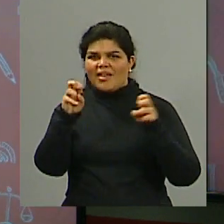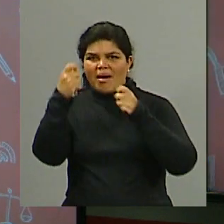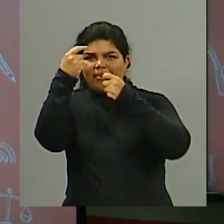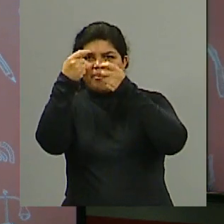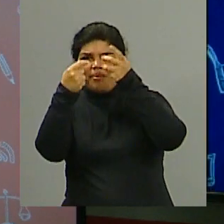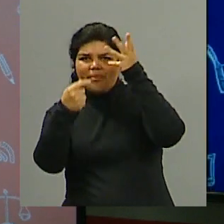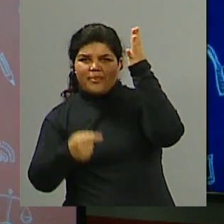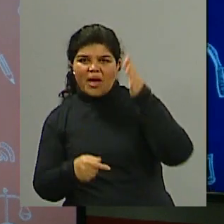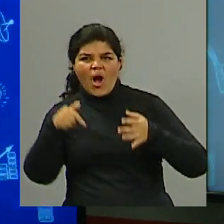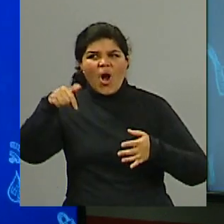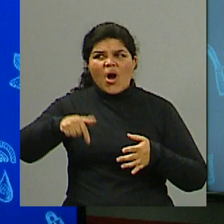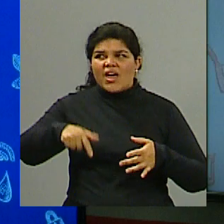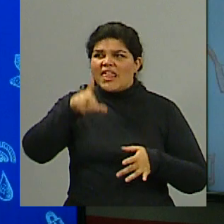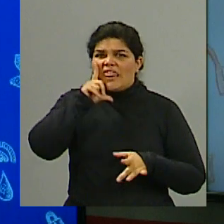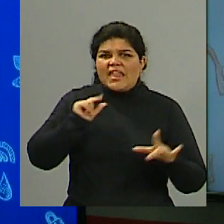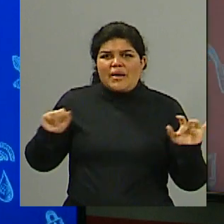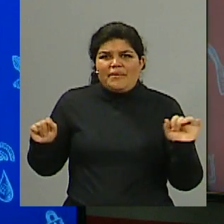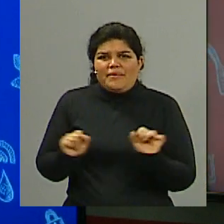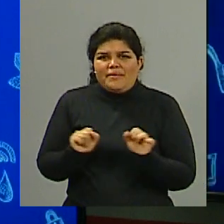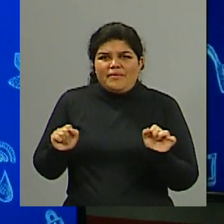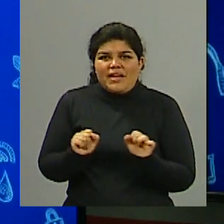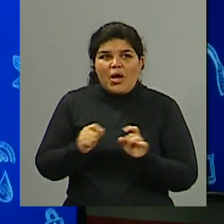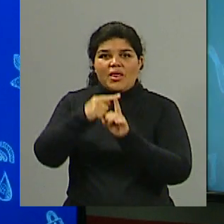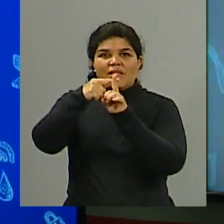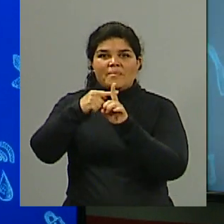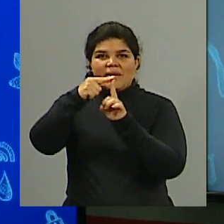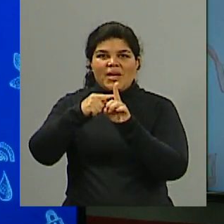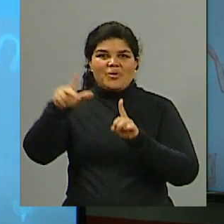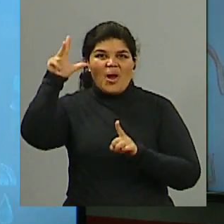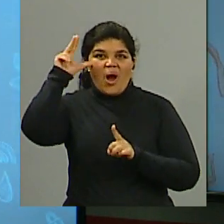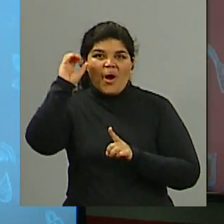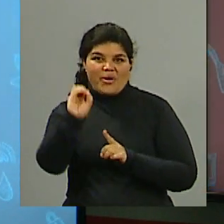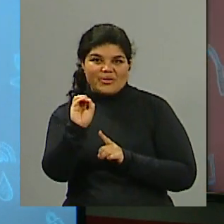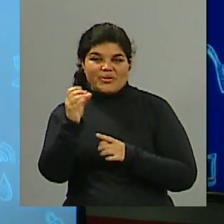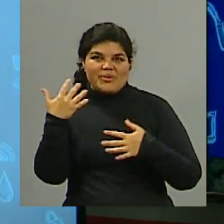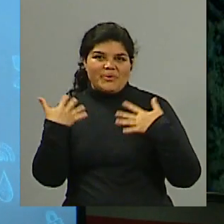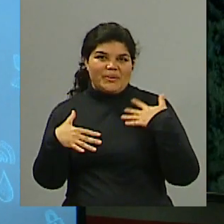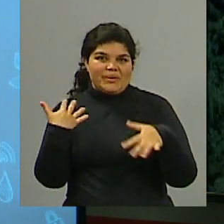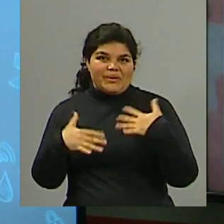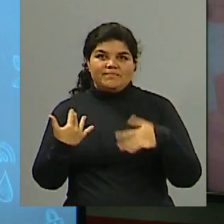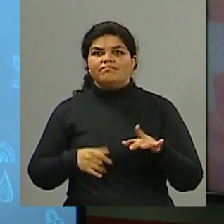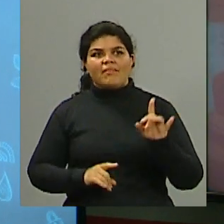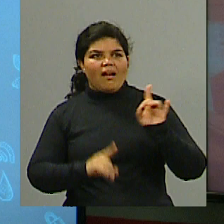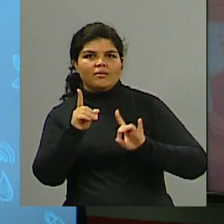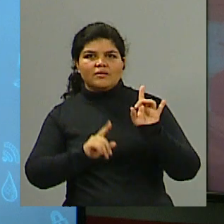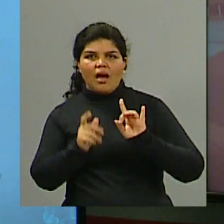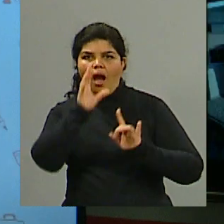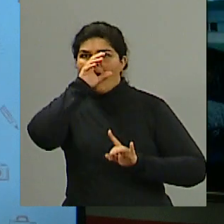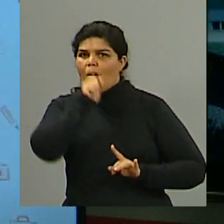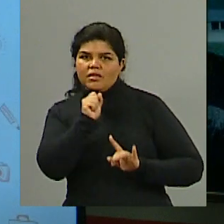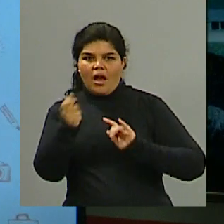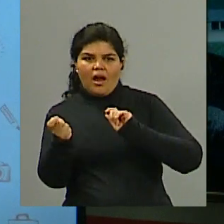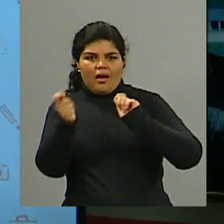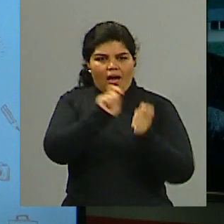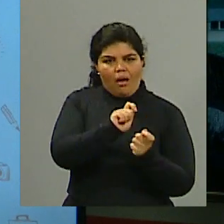día particularmente frío, 8 grados se están haciendo en la ciudad de Mendoza y la verdad que quien pueda resistir a los cambios de temperaturas cuando